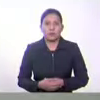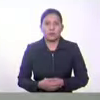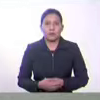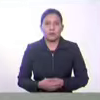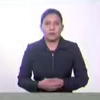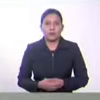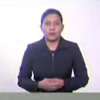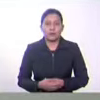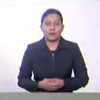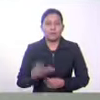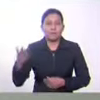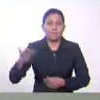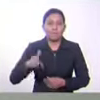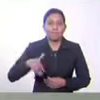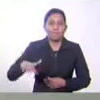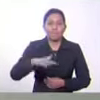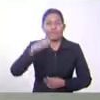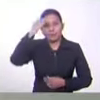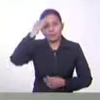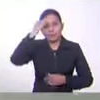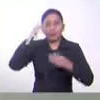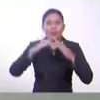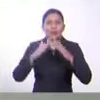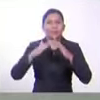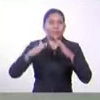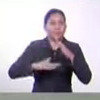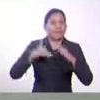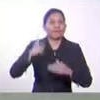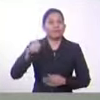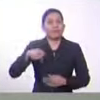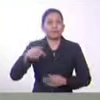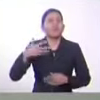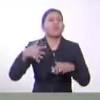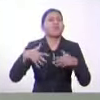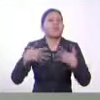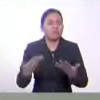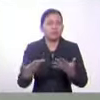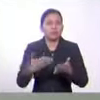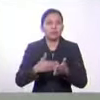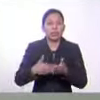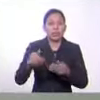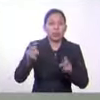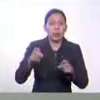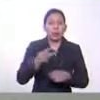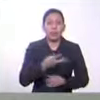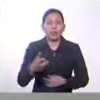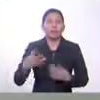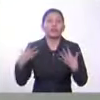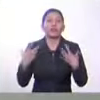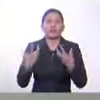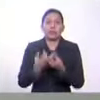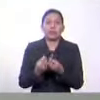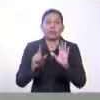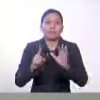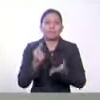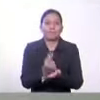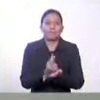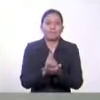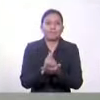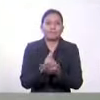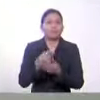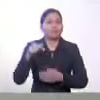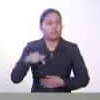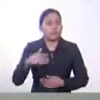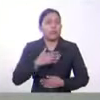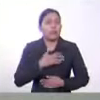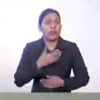Bienvenidos a su espacio Aprendamos en Casa. Vamos a recibir nuestra materia de estudios sociales para sexto grado. Y es que tenemos